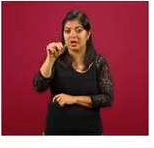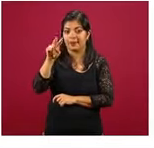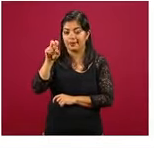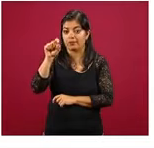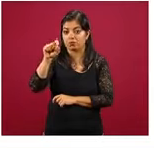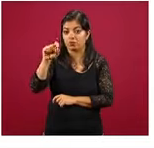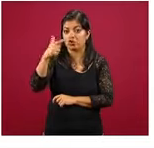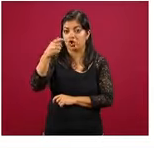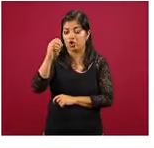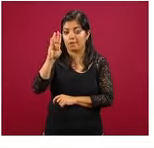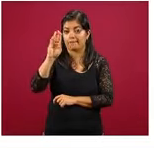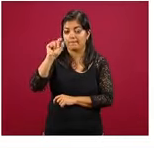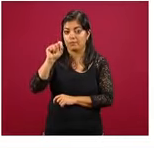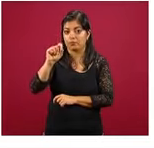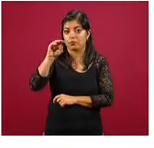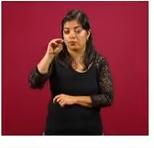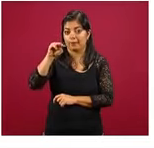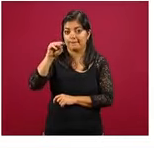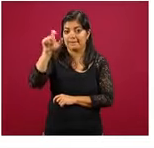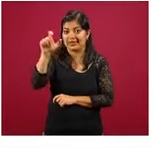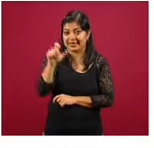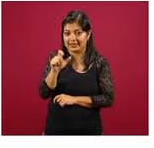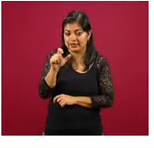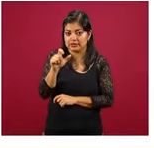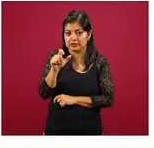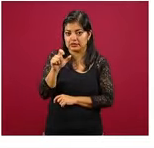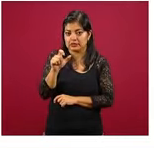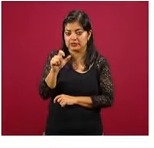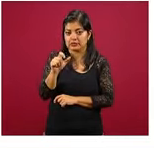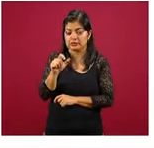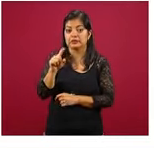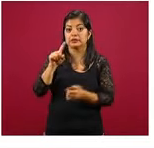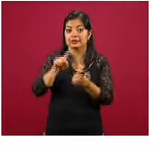covid19.sinave.gov.mx. Sin embargo, pondremos en el sitio